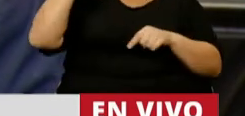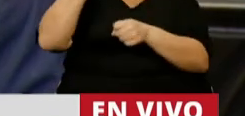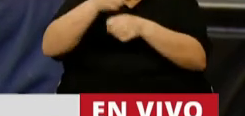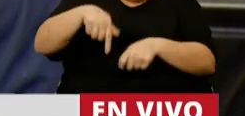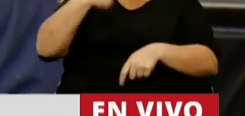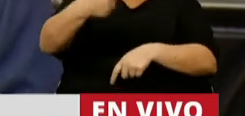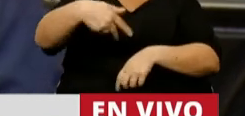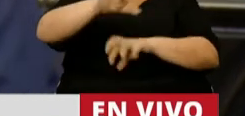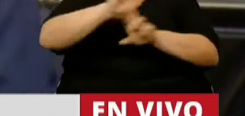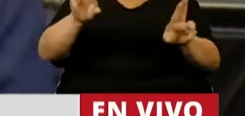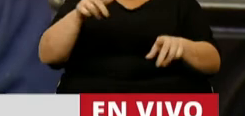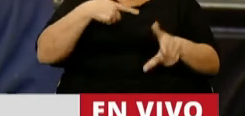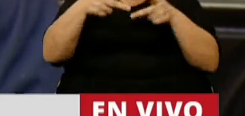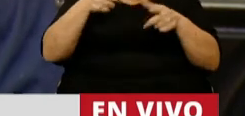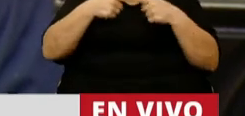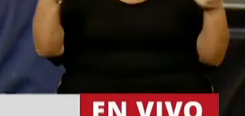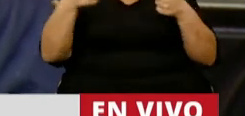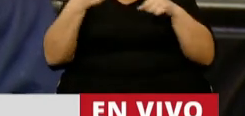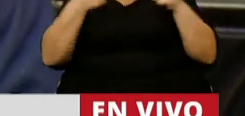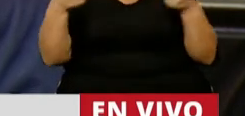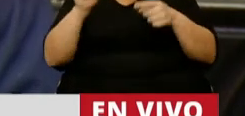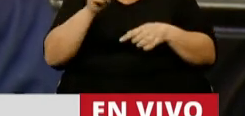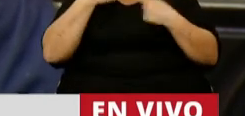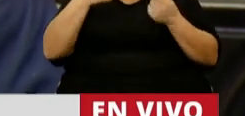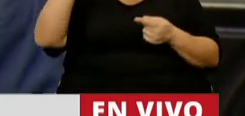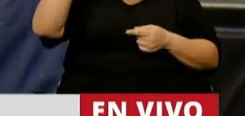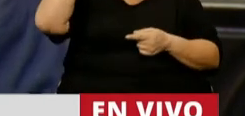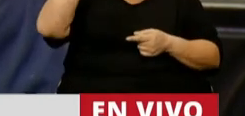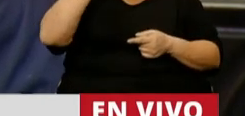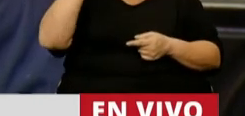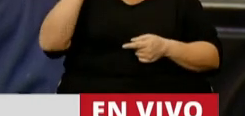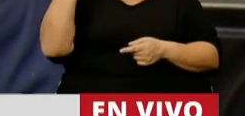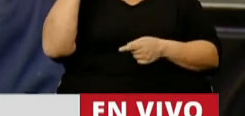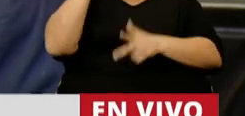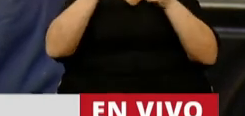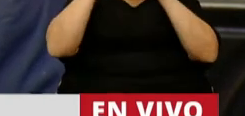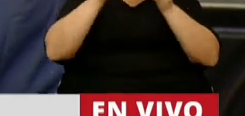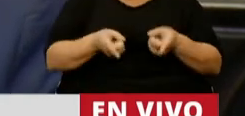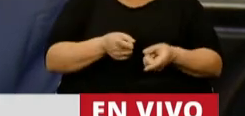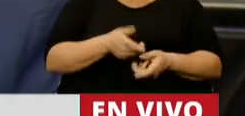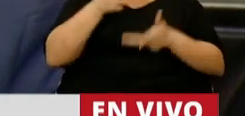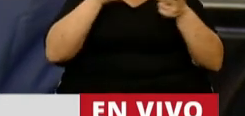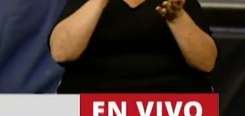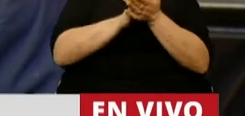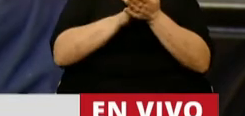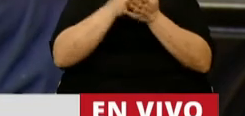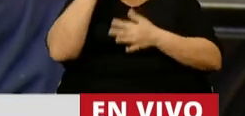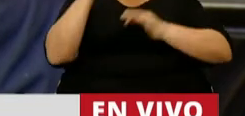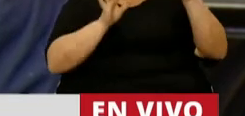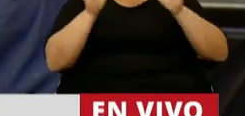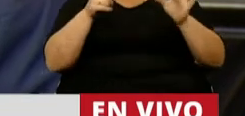hoy. Y no lo decimos nosotros como oposición, lo dijo Emilio Pérsico hace unos días, cuando habló de la